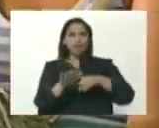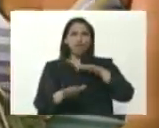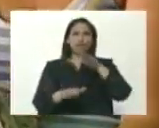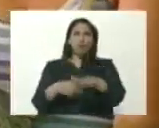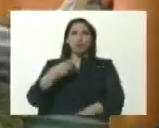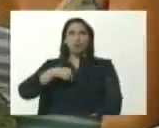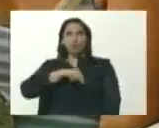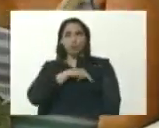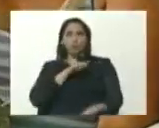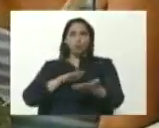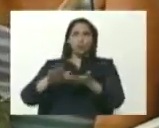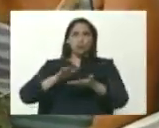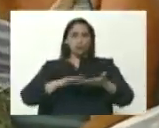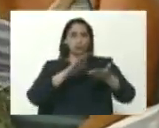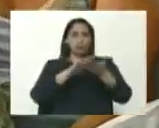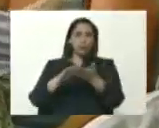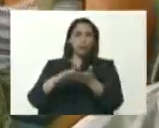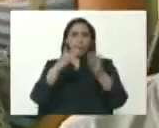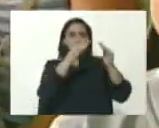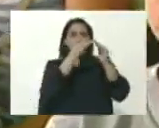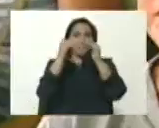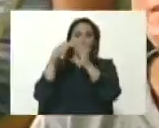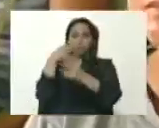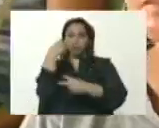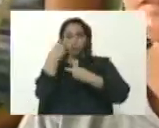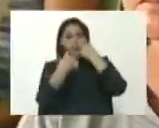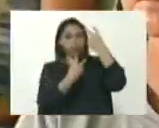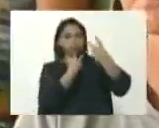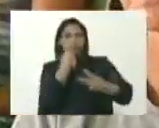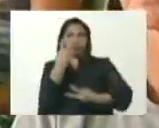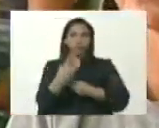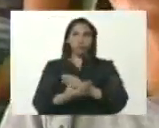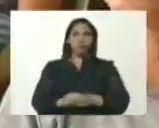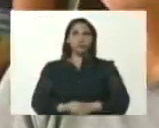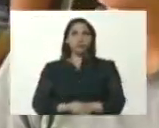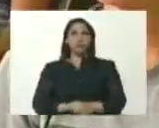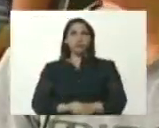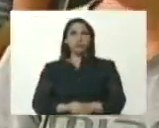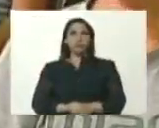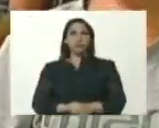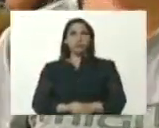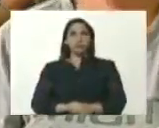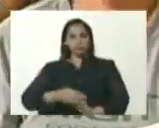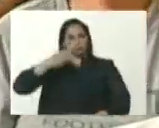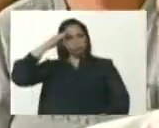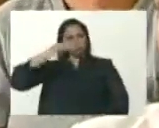las soluciones en el casa a casa y en cada territorio. Así que, mi comandante,